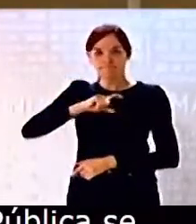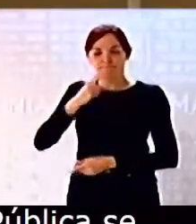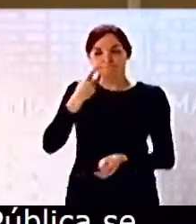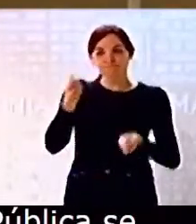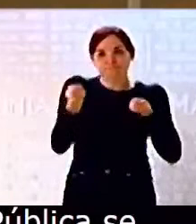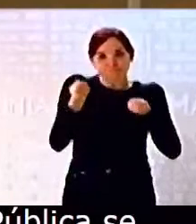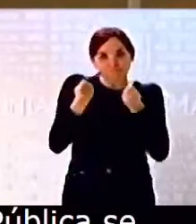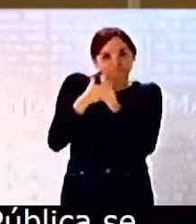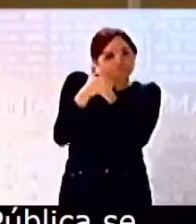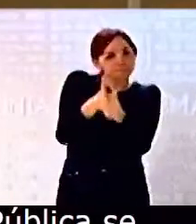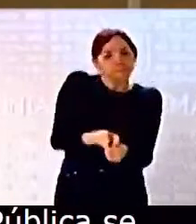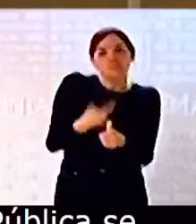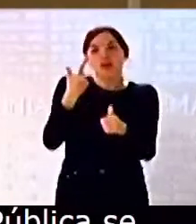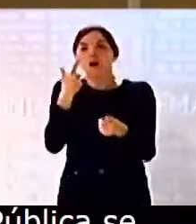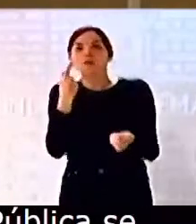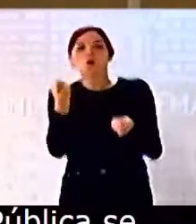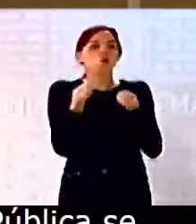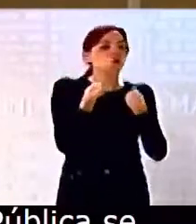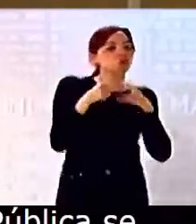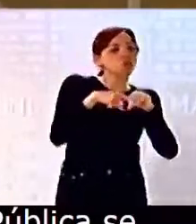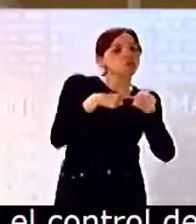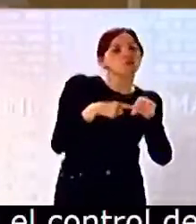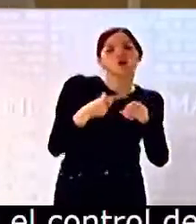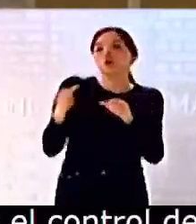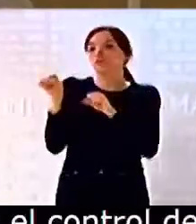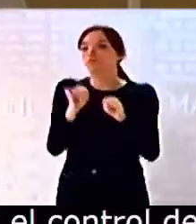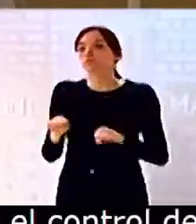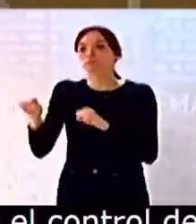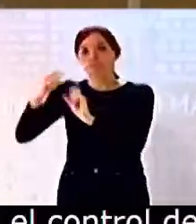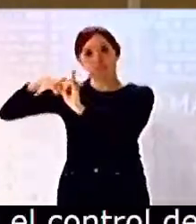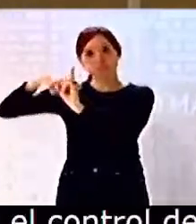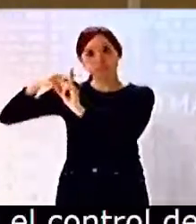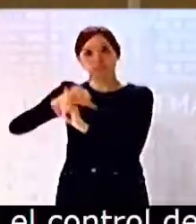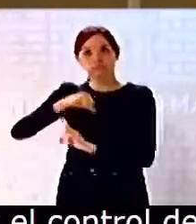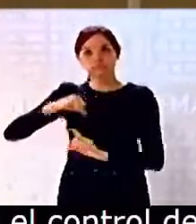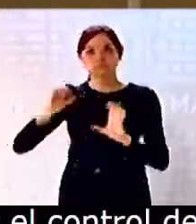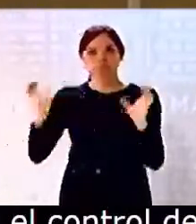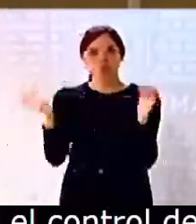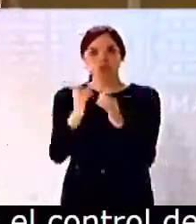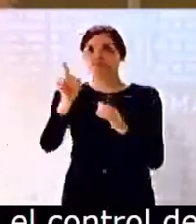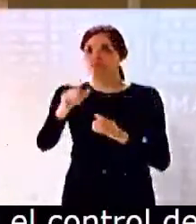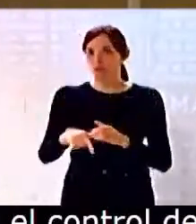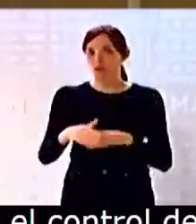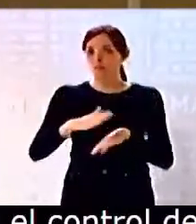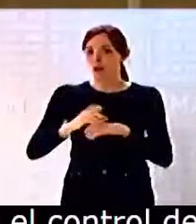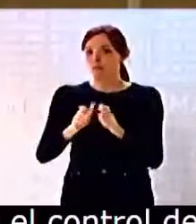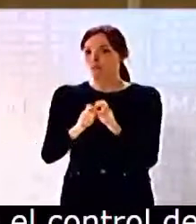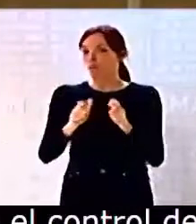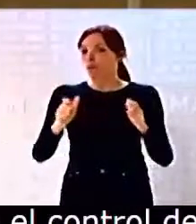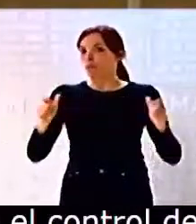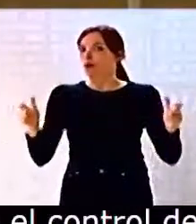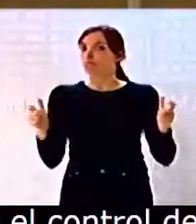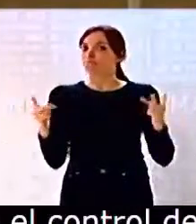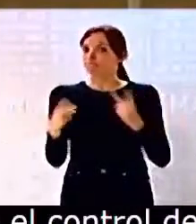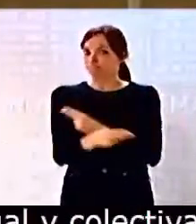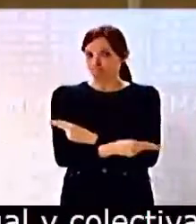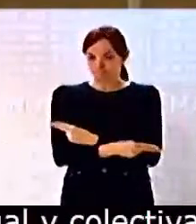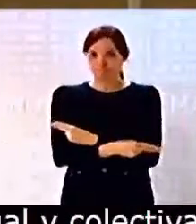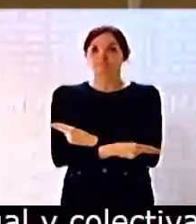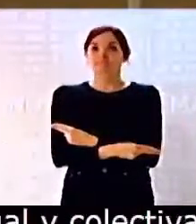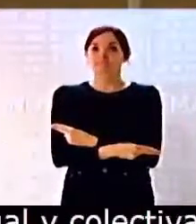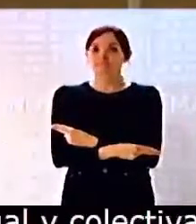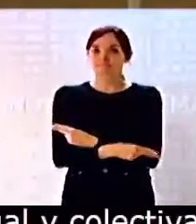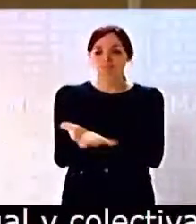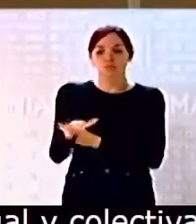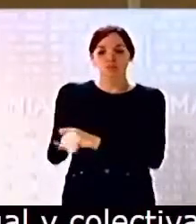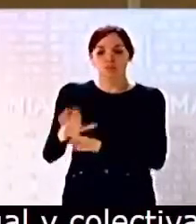en el control de aforos y en el control de medidas de protección individual y colectiva para que no siga subiendo las cifras de incidencia en